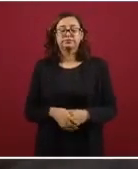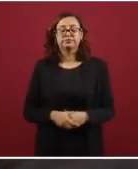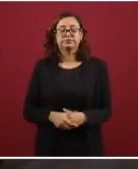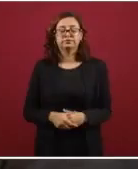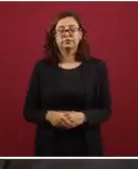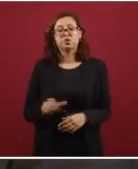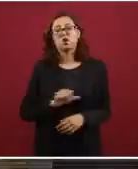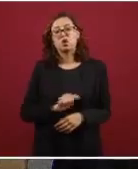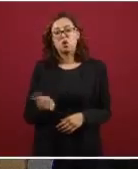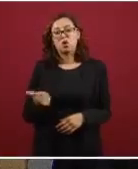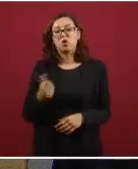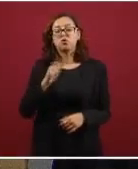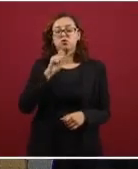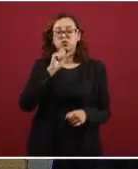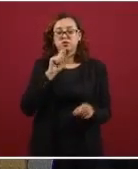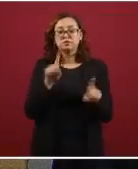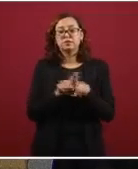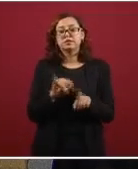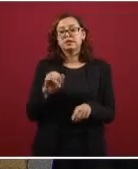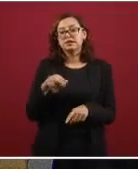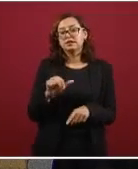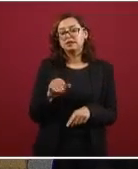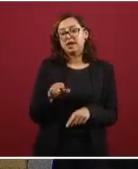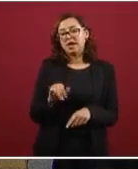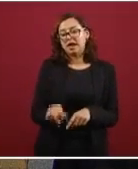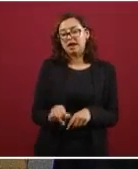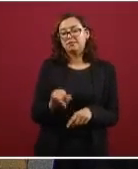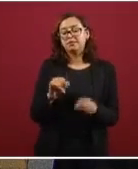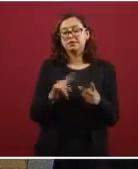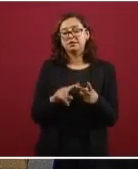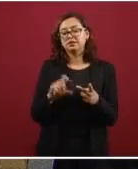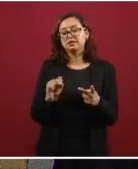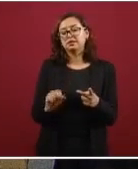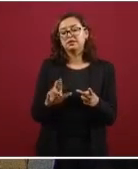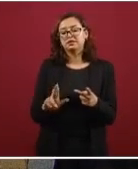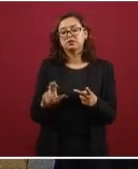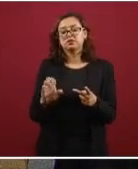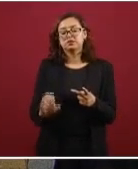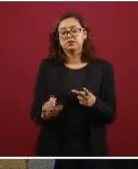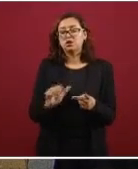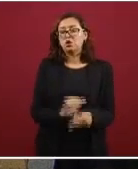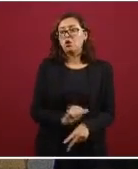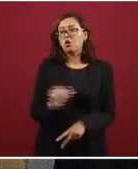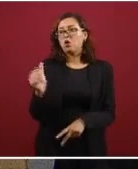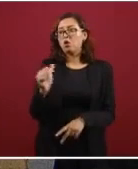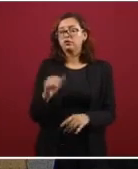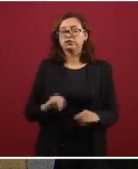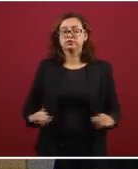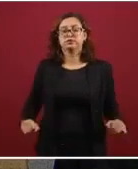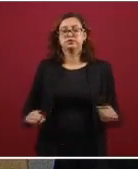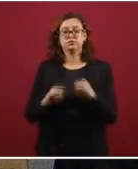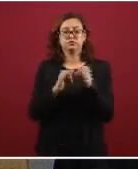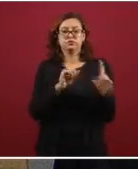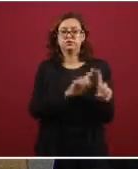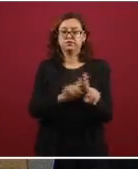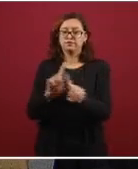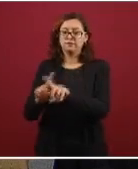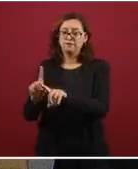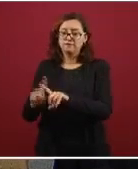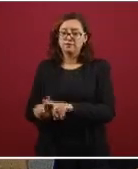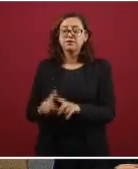ha reportado el INAMI y la propia Secretaría de Relaciones Exteriores de otras instancias que se está avanzando en